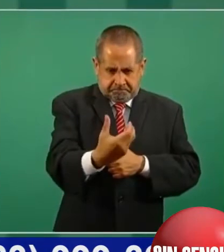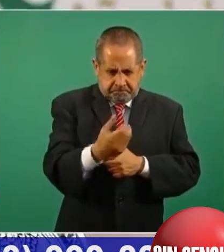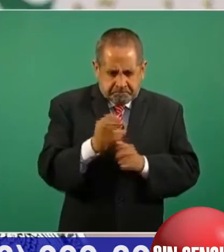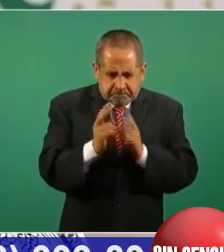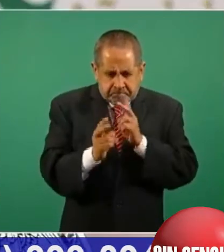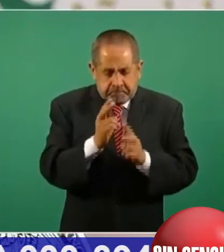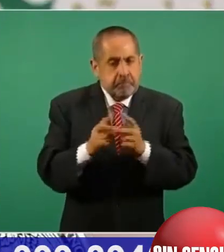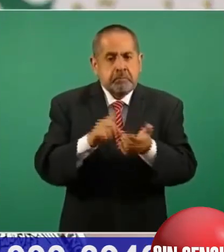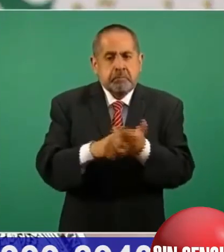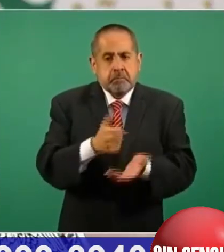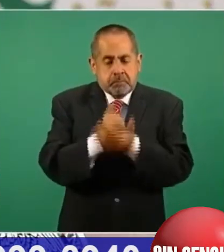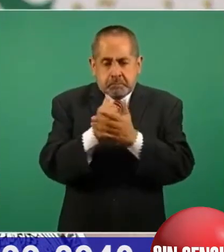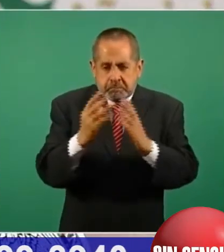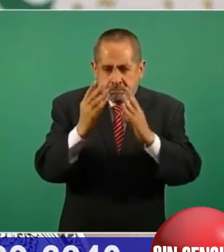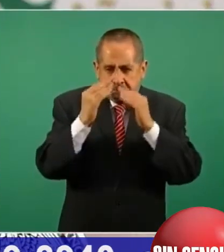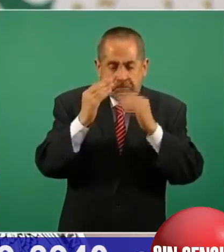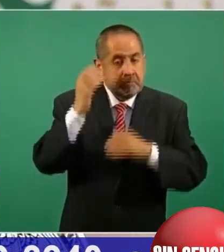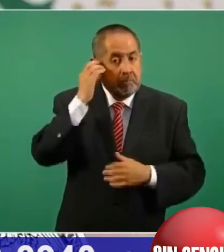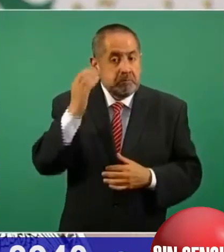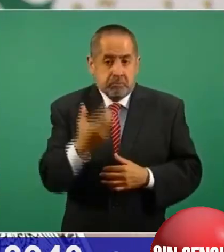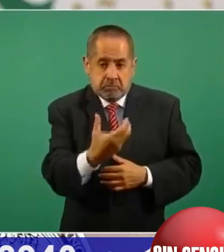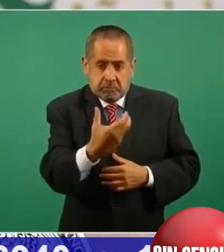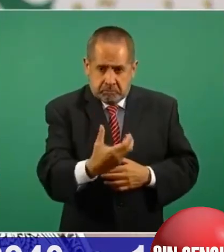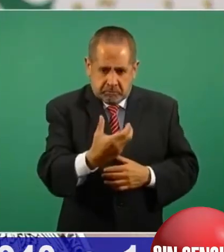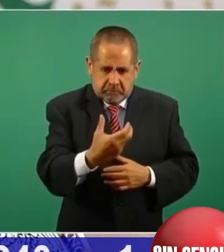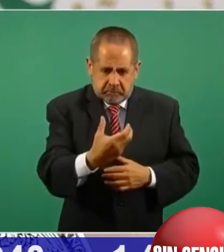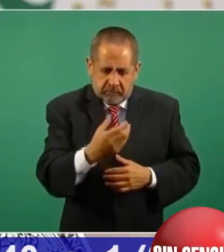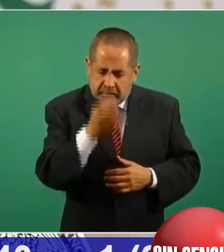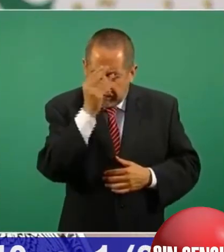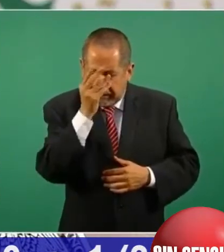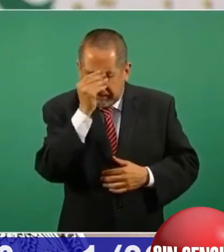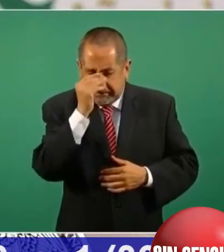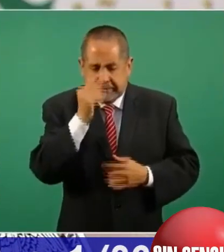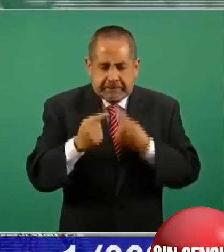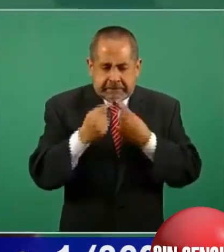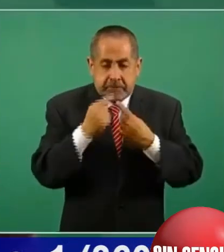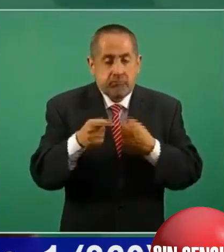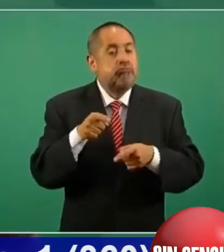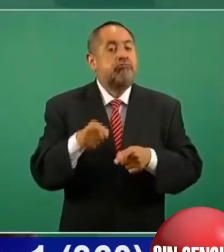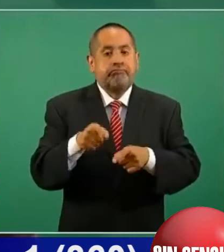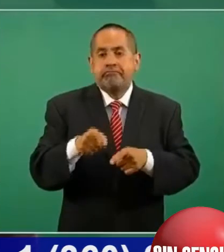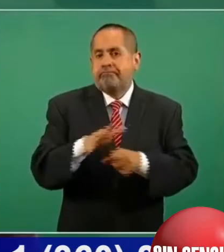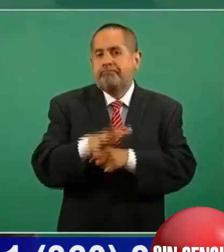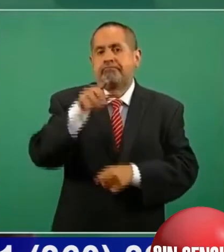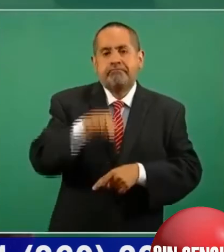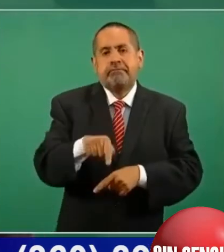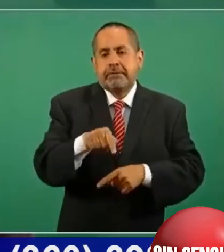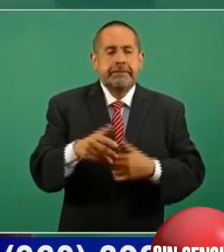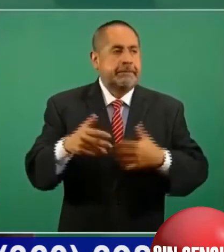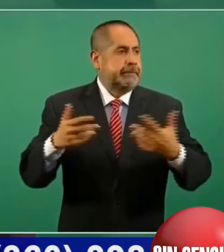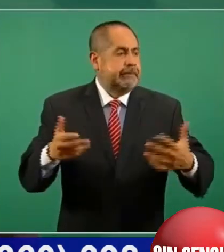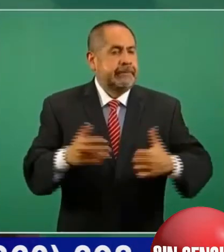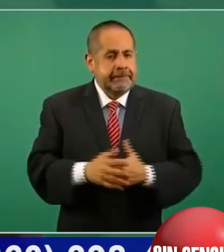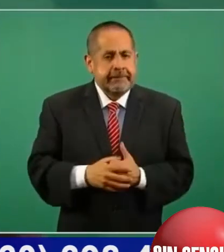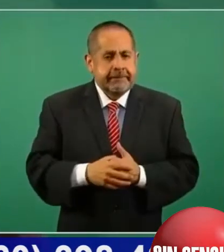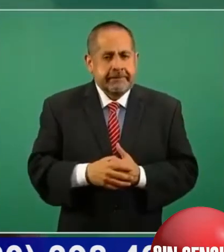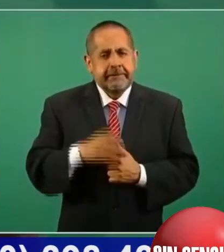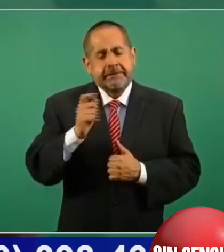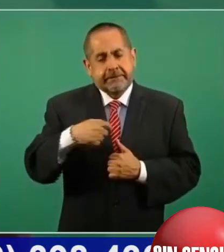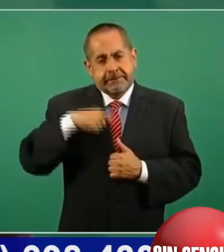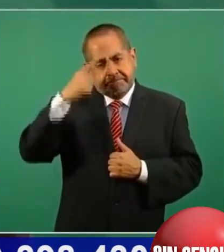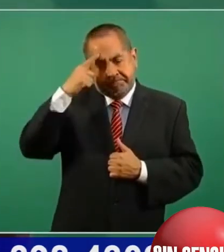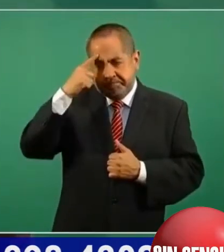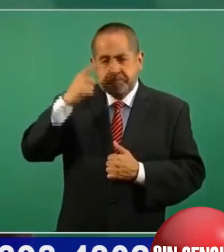como herramienta digital el celular. De manera que las cifras